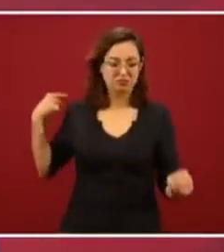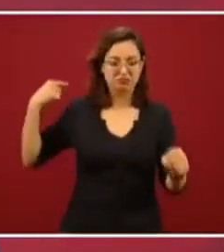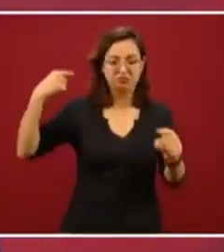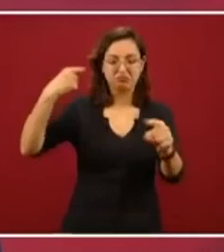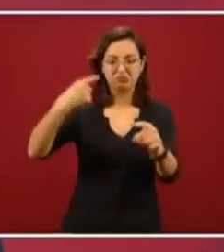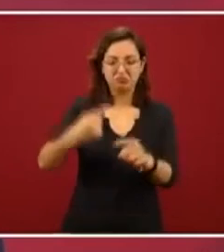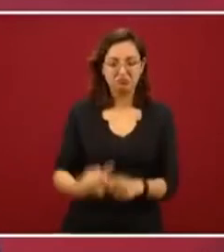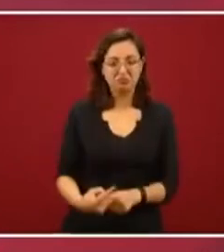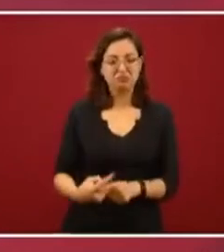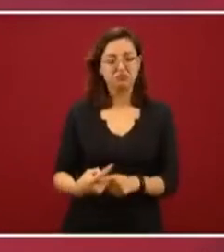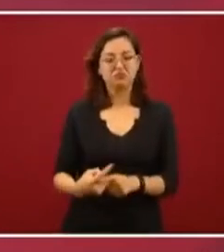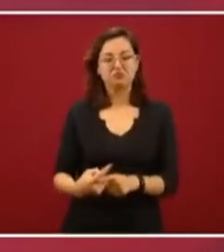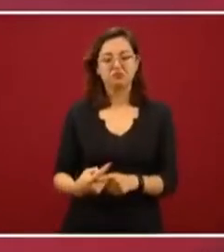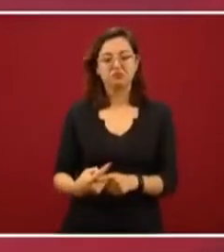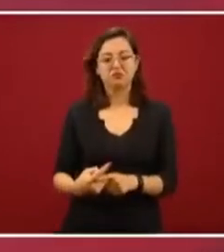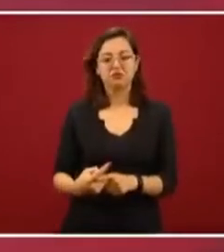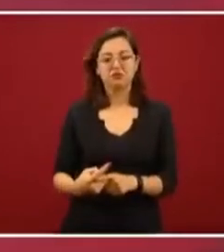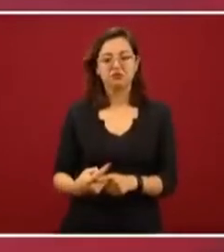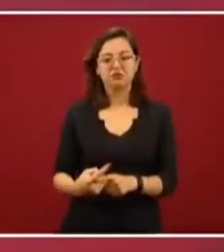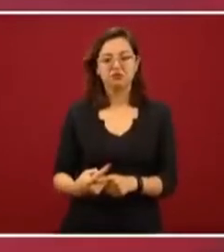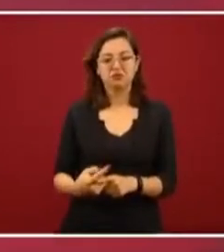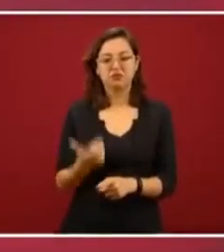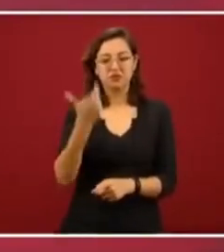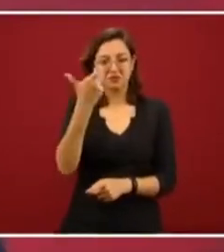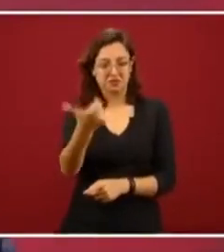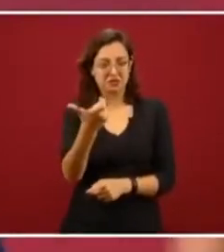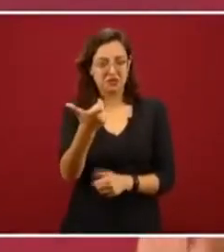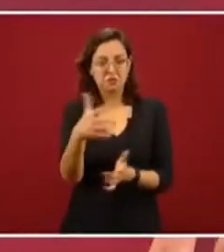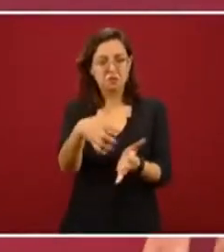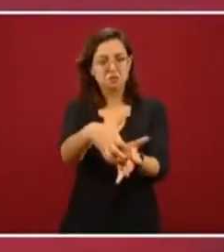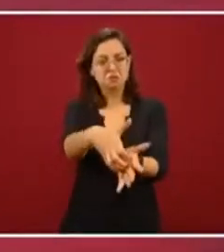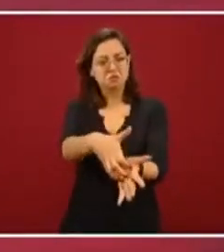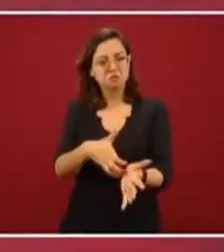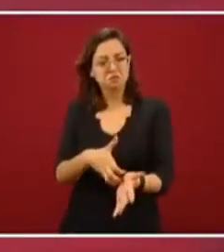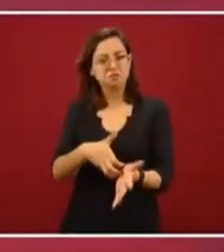dado posibilidad de tener ahorros.